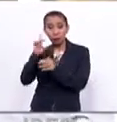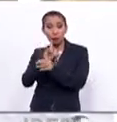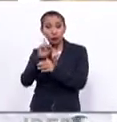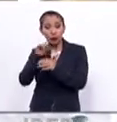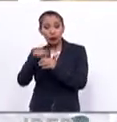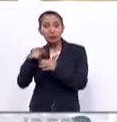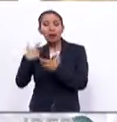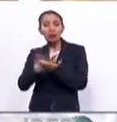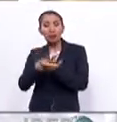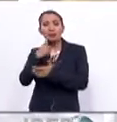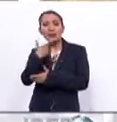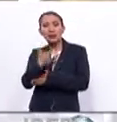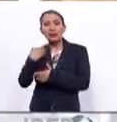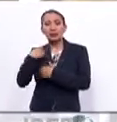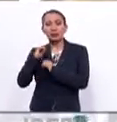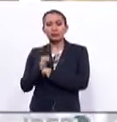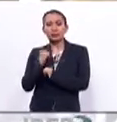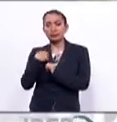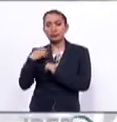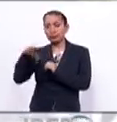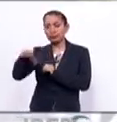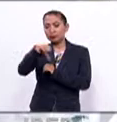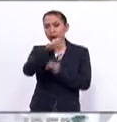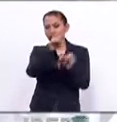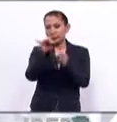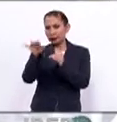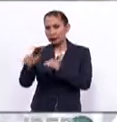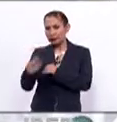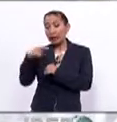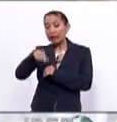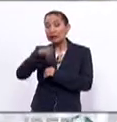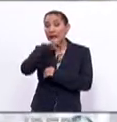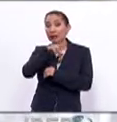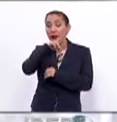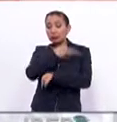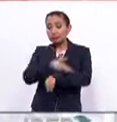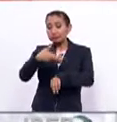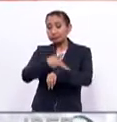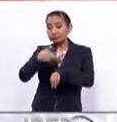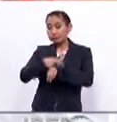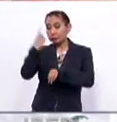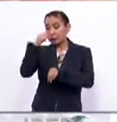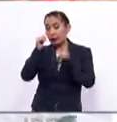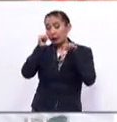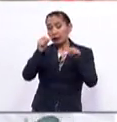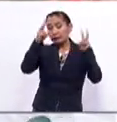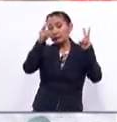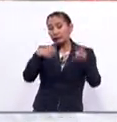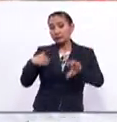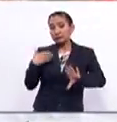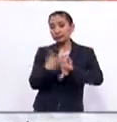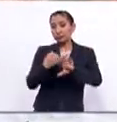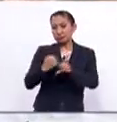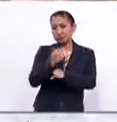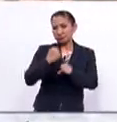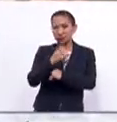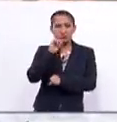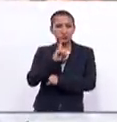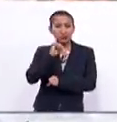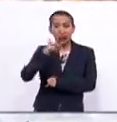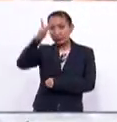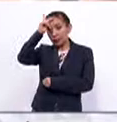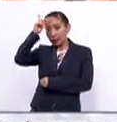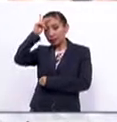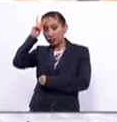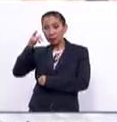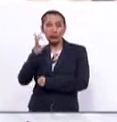mujer conformado por 7 ministerios. Ahí se buscará agilizar los procedimientos para atender los casos de violencia. En Perú,